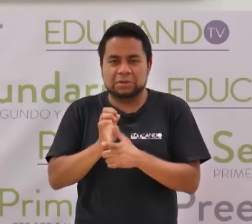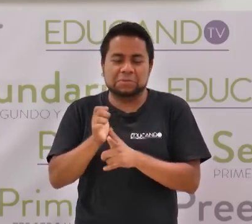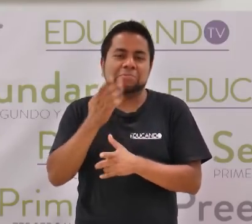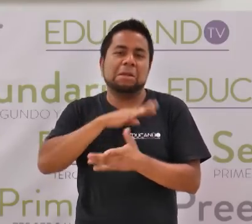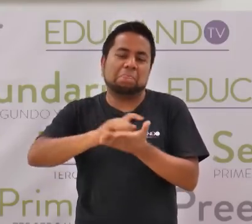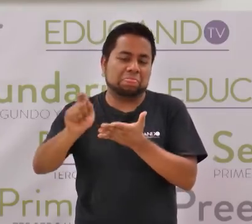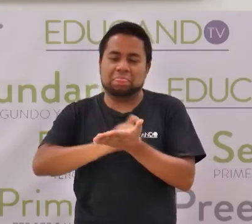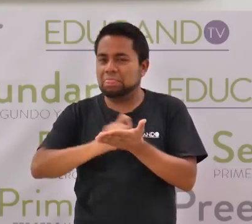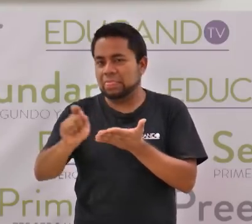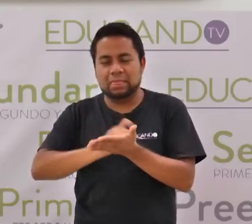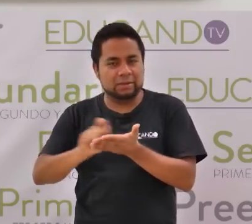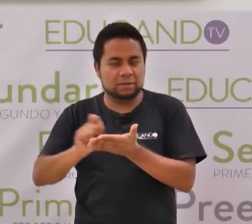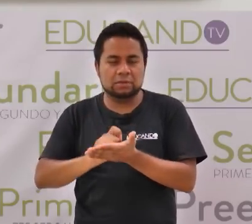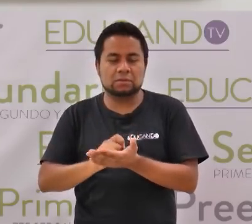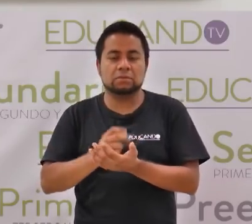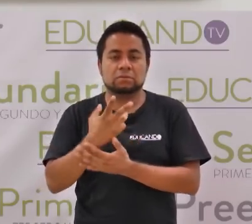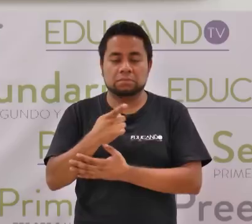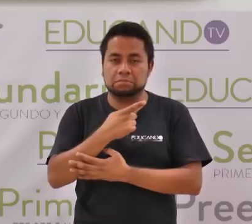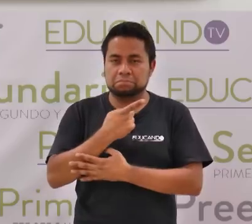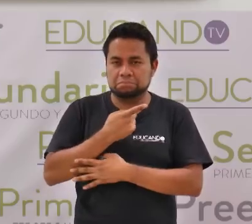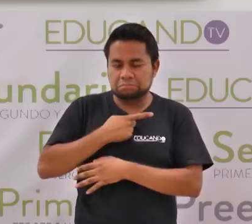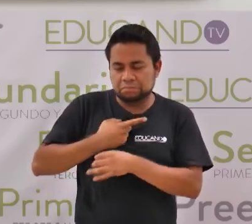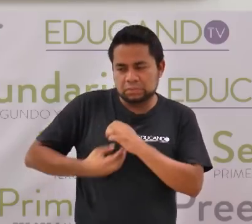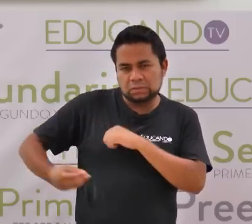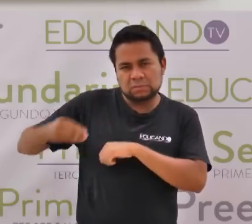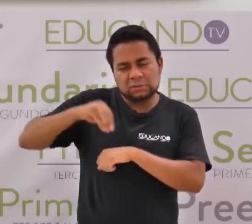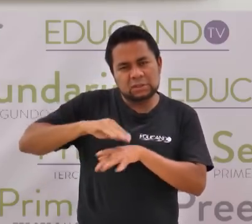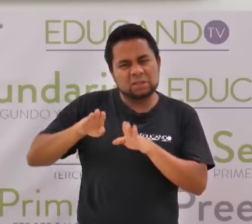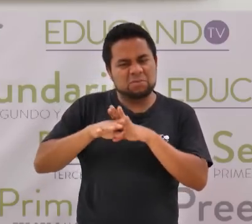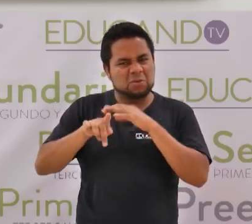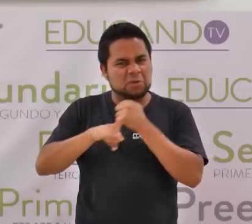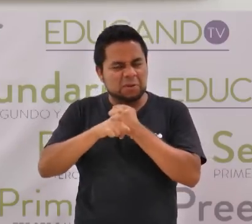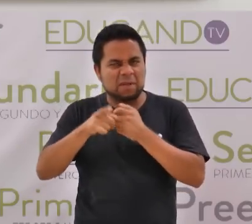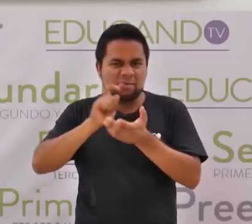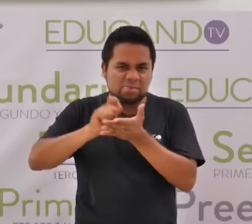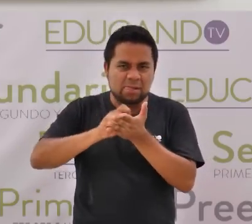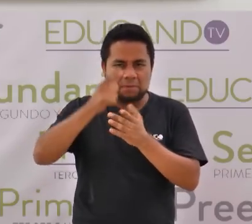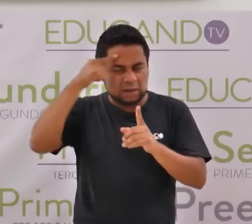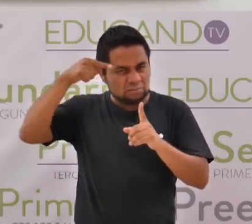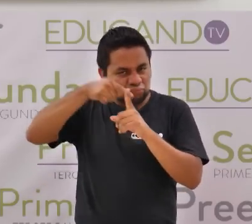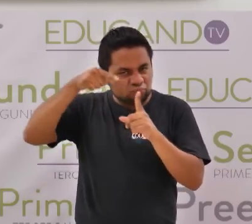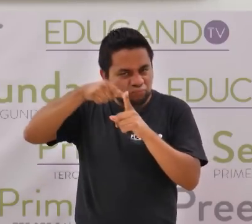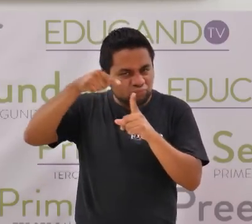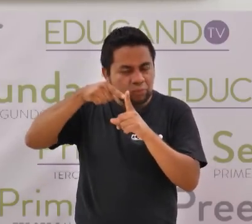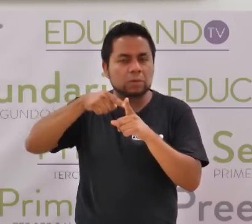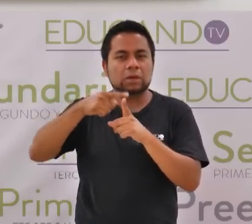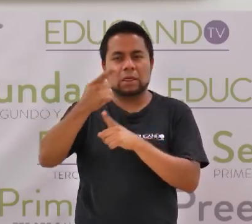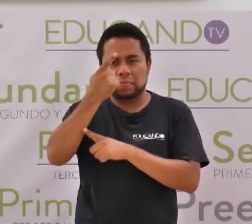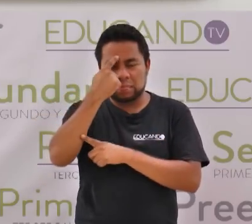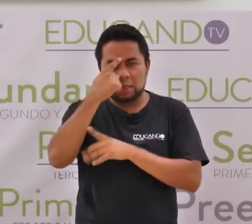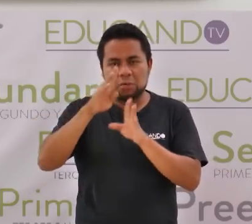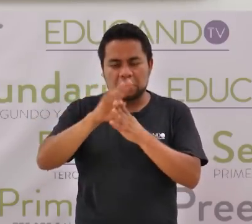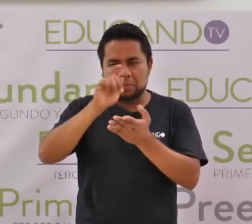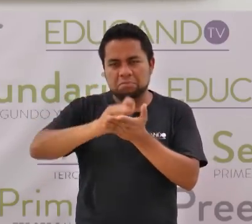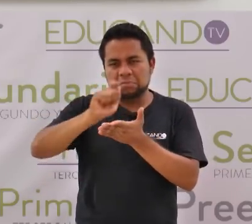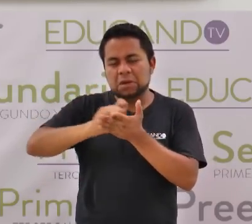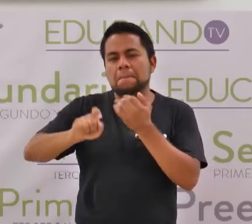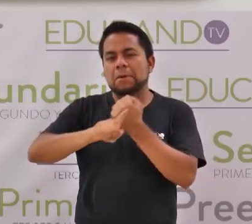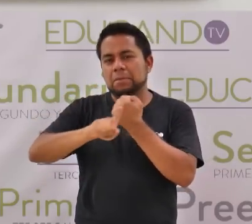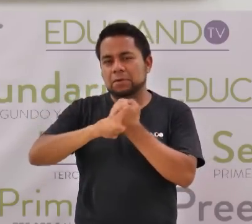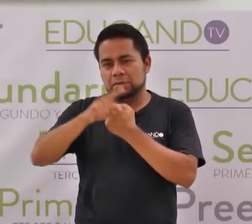mal. Pero tienes que problematizar un poco para elaborar el borrador del